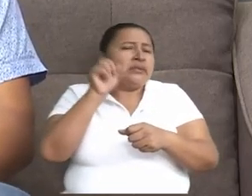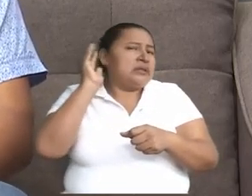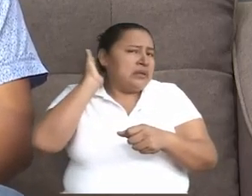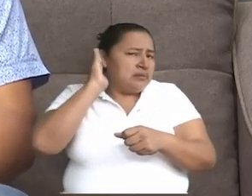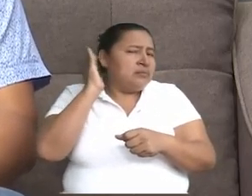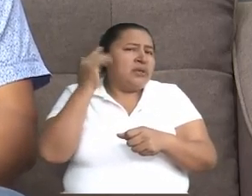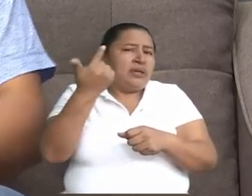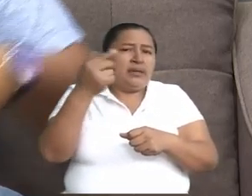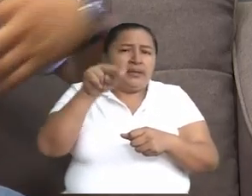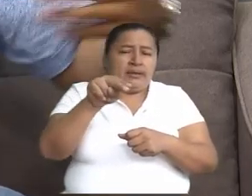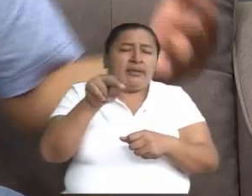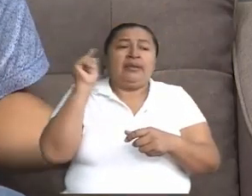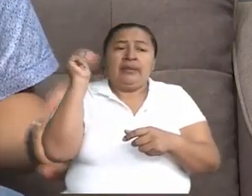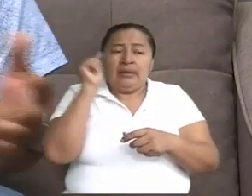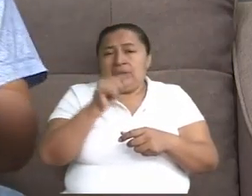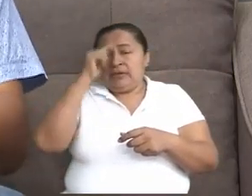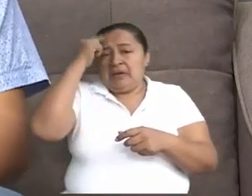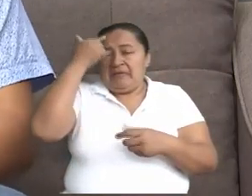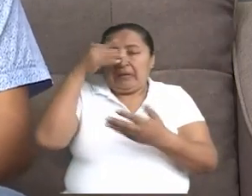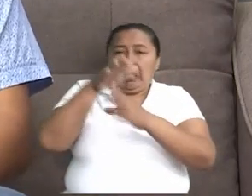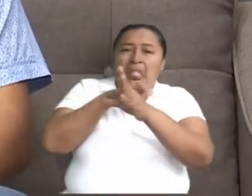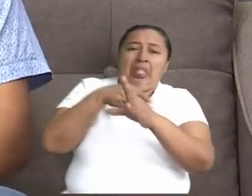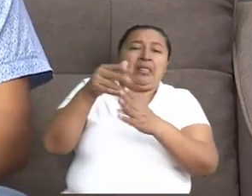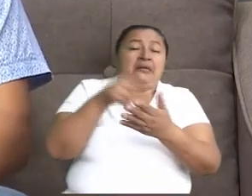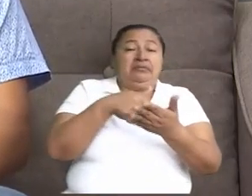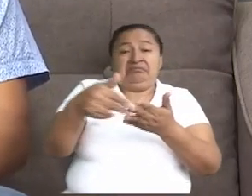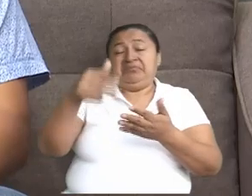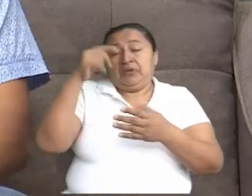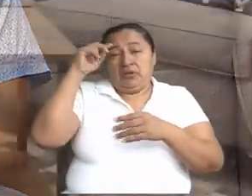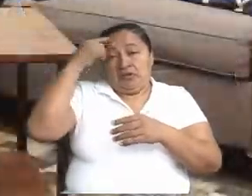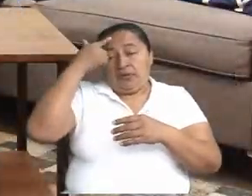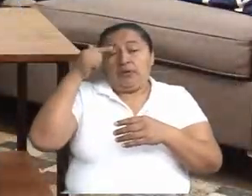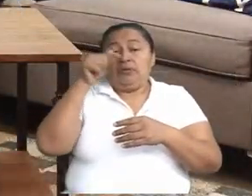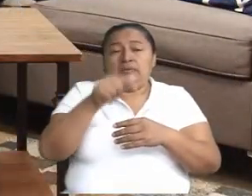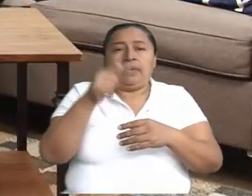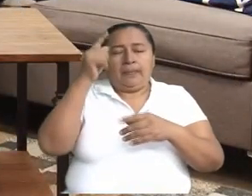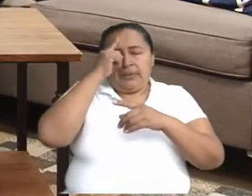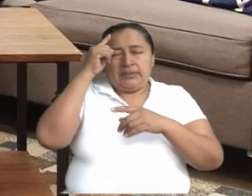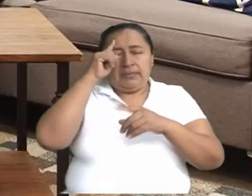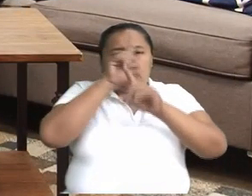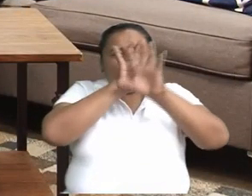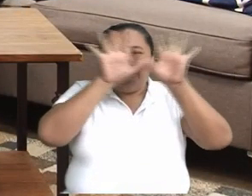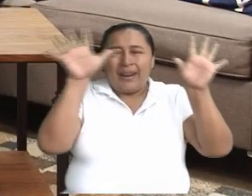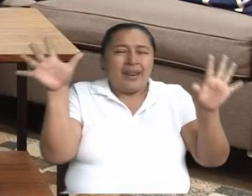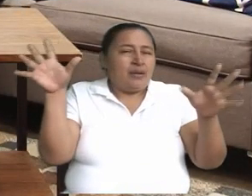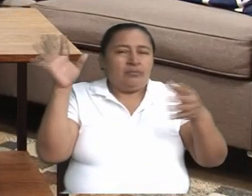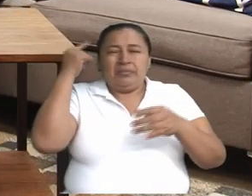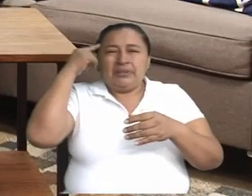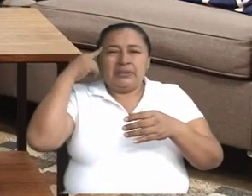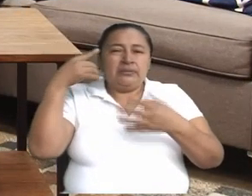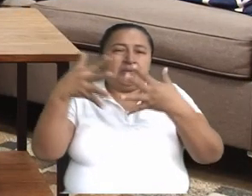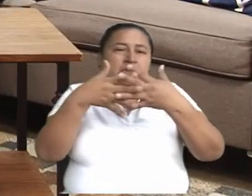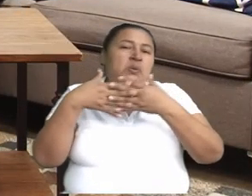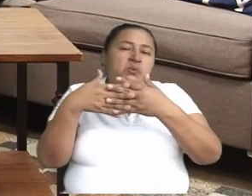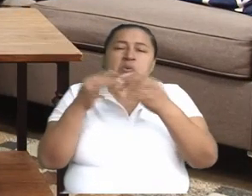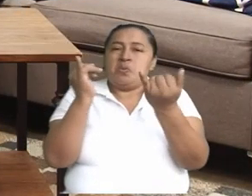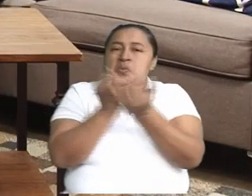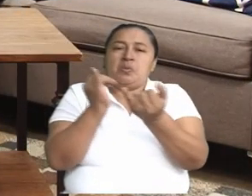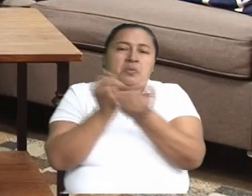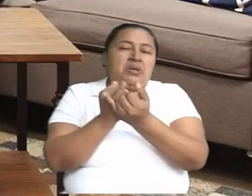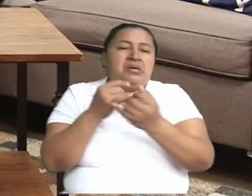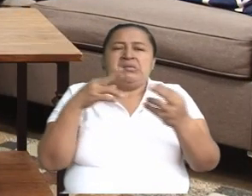de ese gobierno que se instala en nuestro país con un pensamiento claramente norteamericano y con líneas abiertas